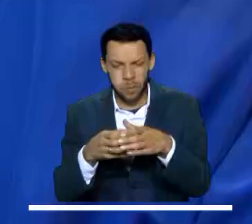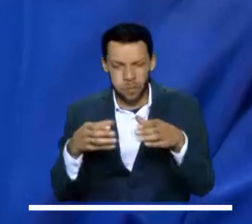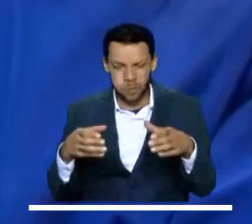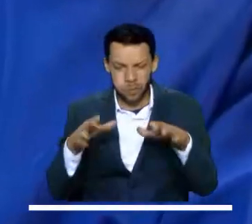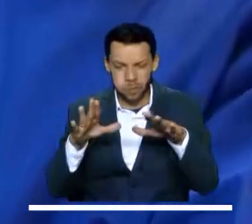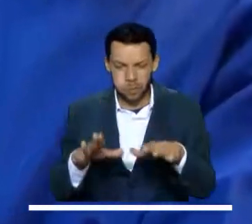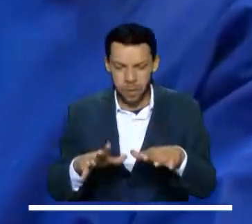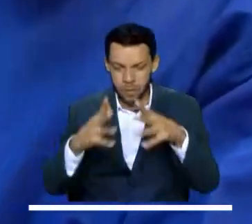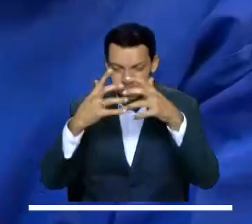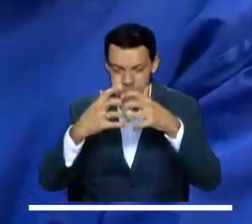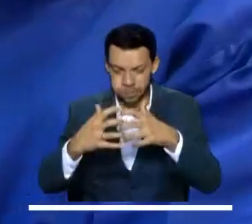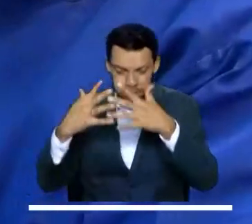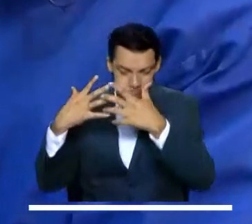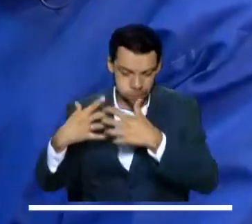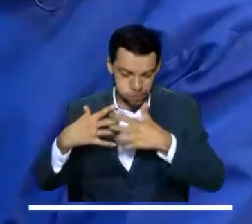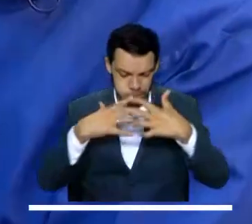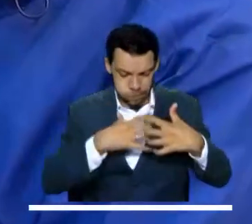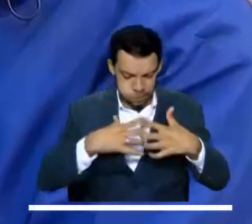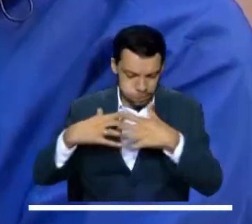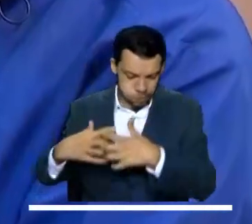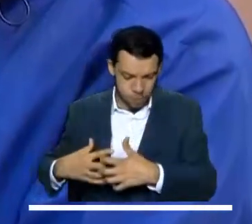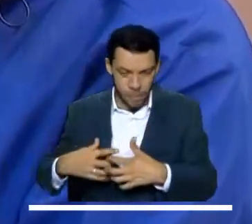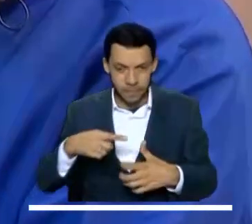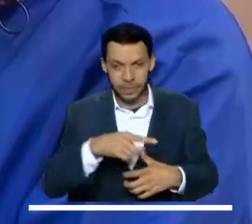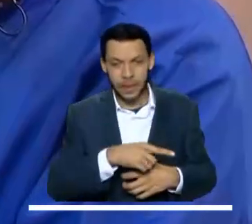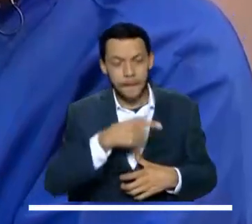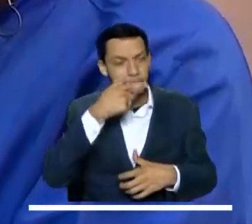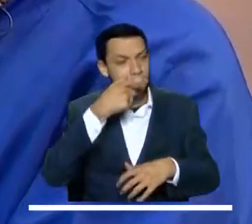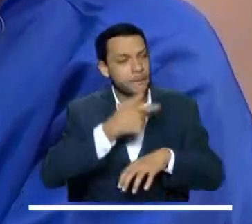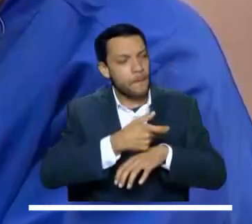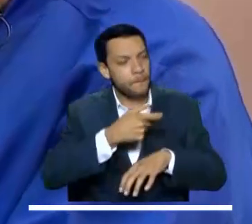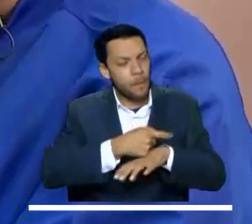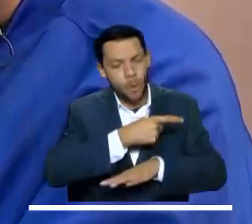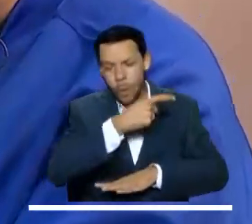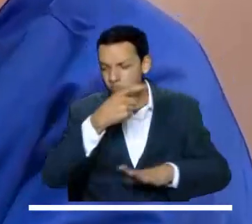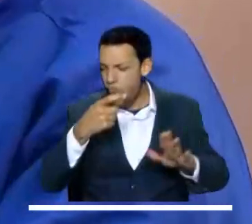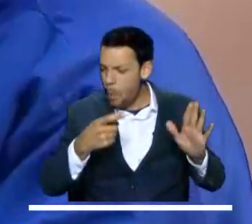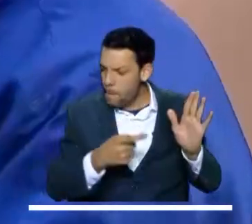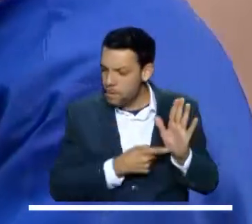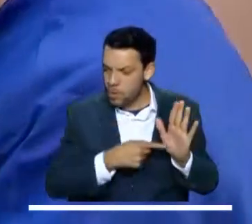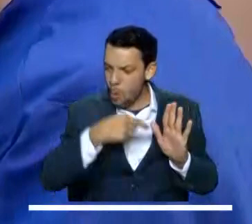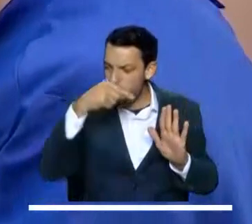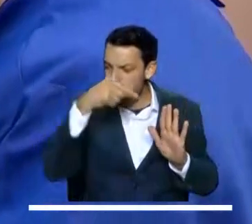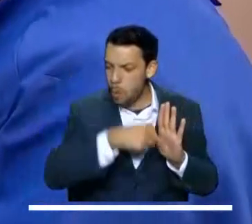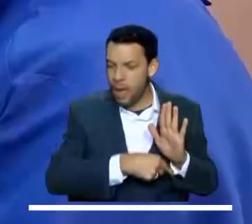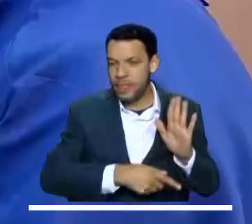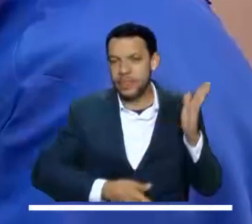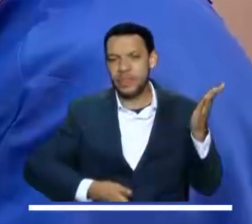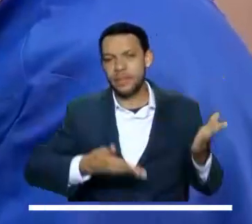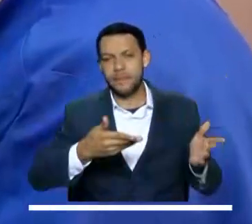todas las estructuras del colon, y vamos a iniciar el recorrido previa sedación de la paciente.